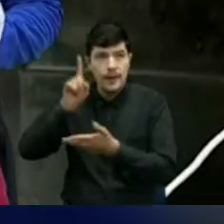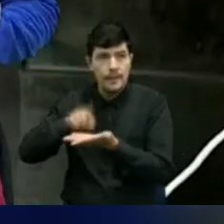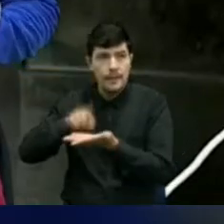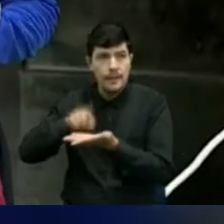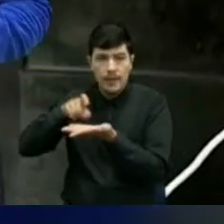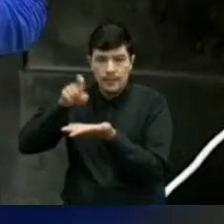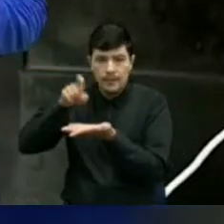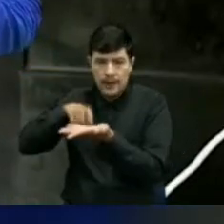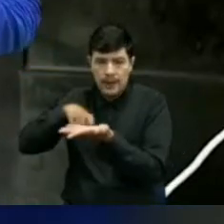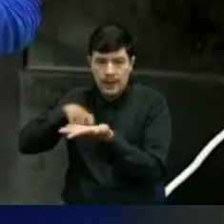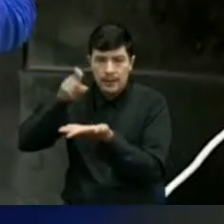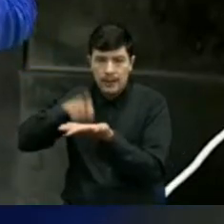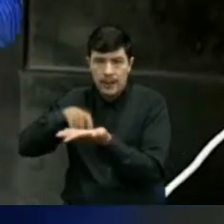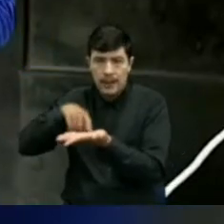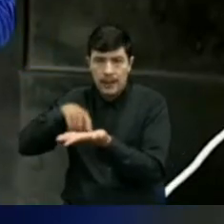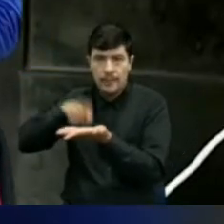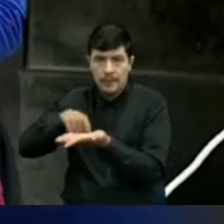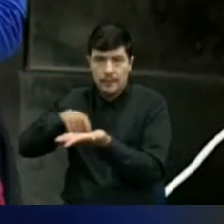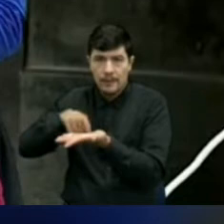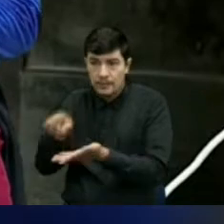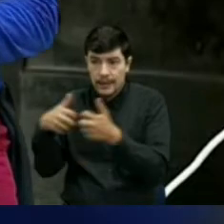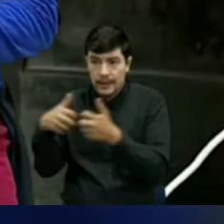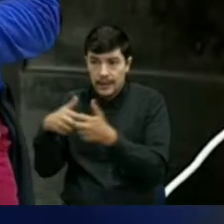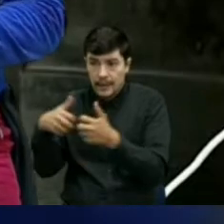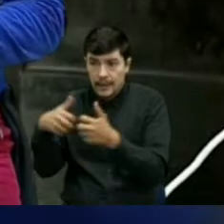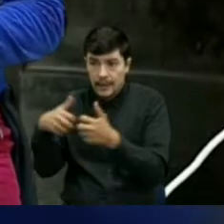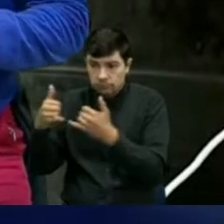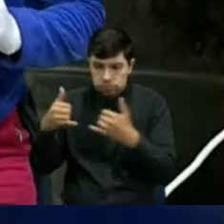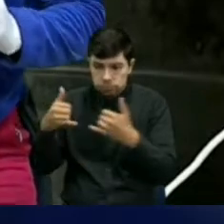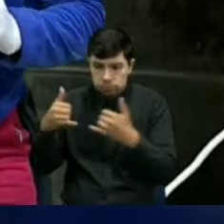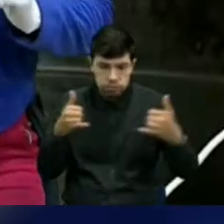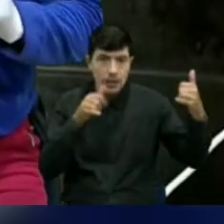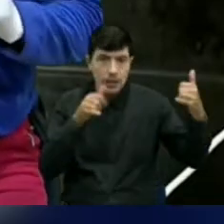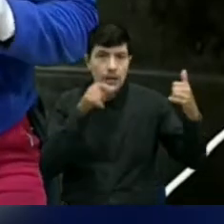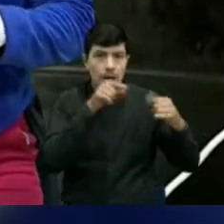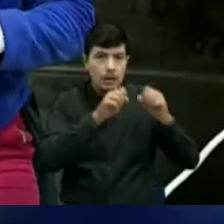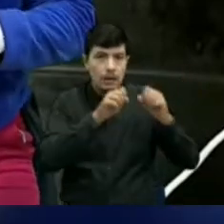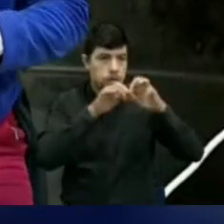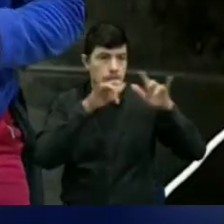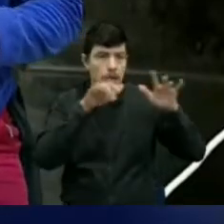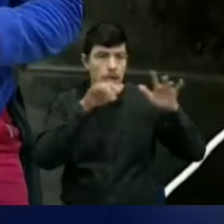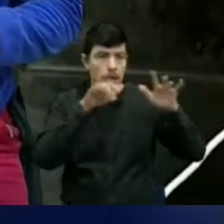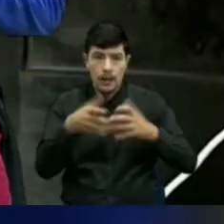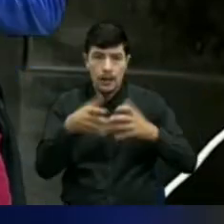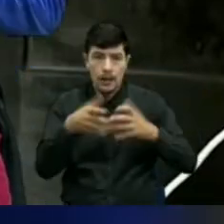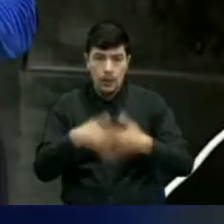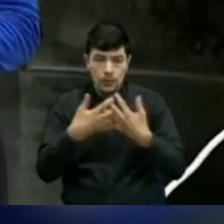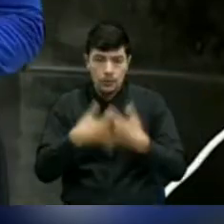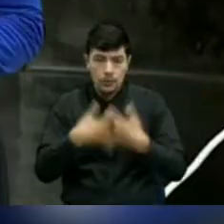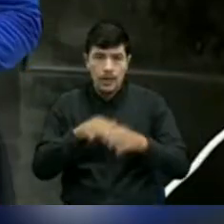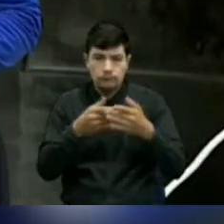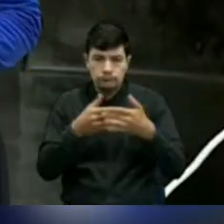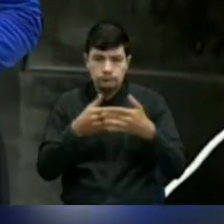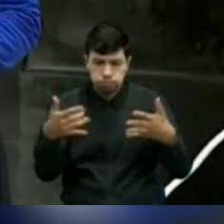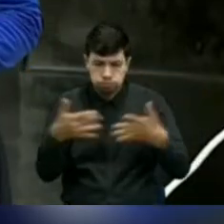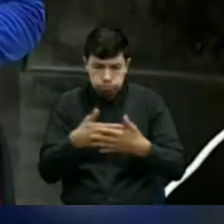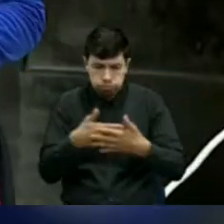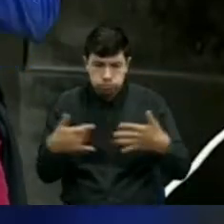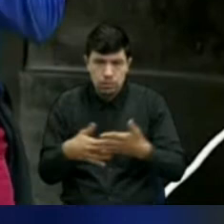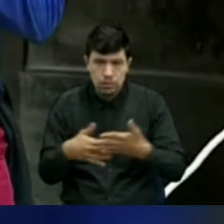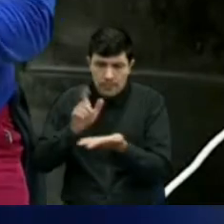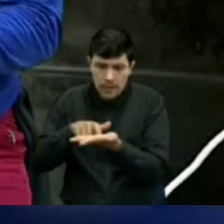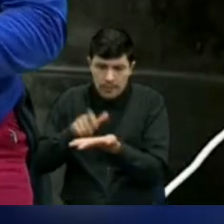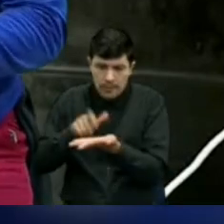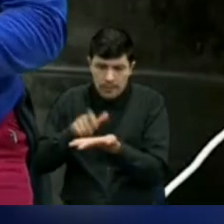empleaba unas señales eléctricas, las cuales producían textos, mensajes codificados como el